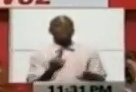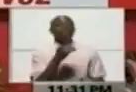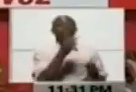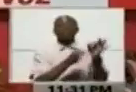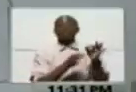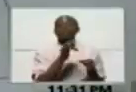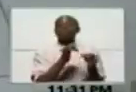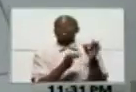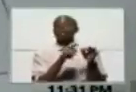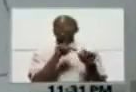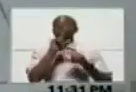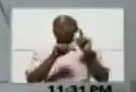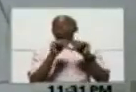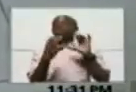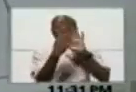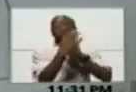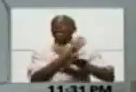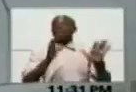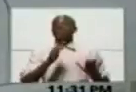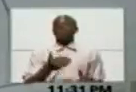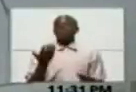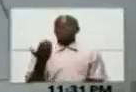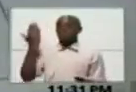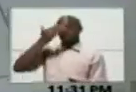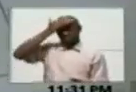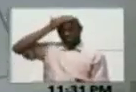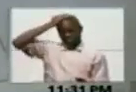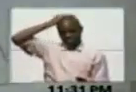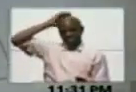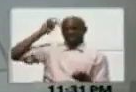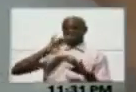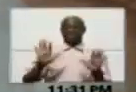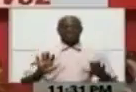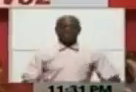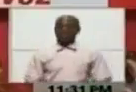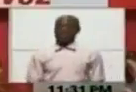de su logo de Twitter. Te llevo nada.